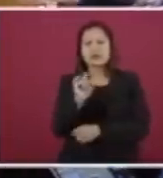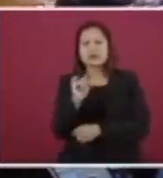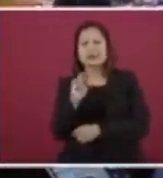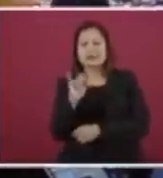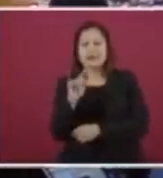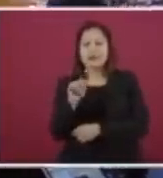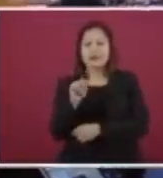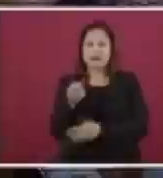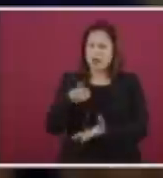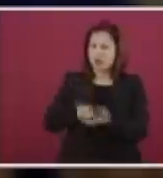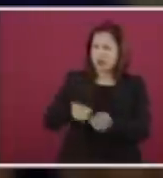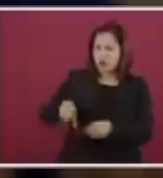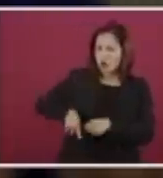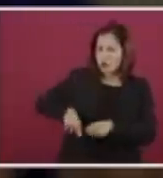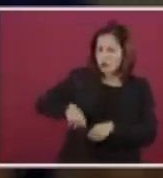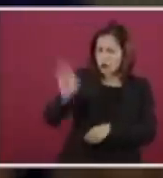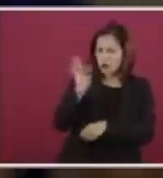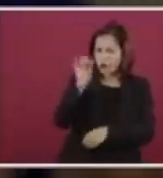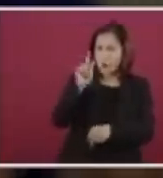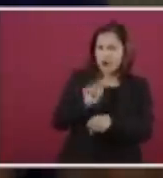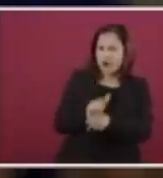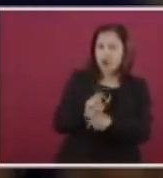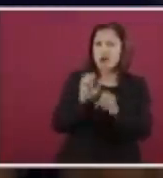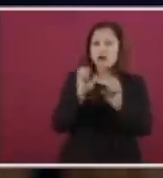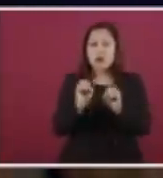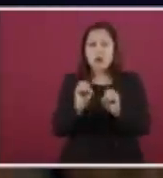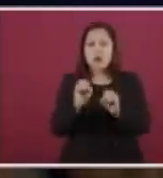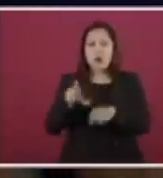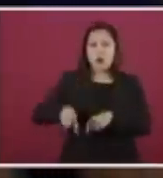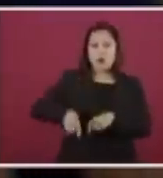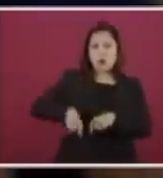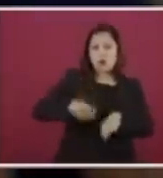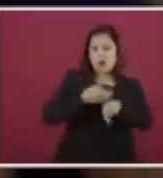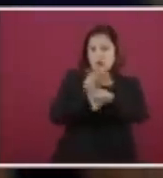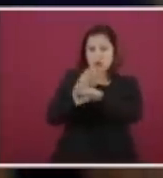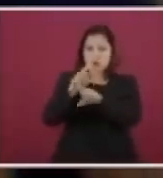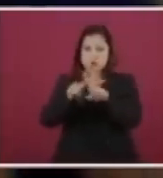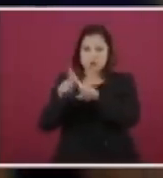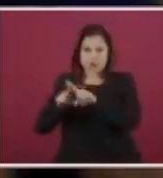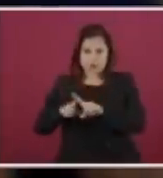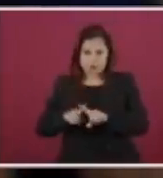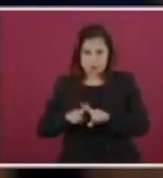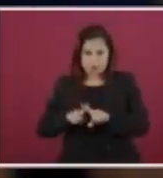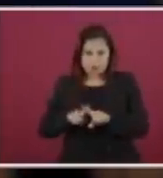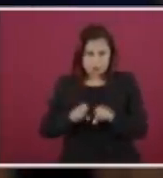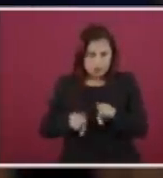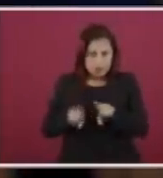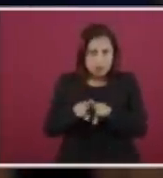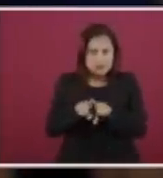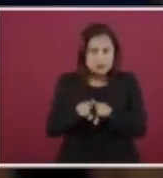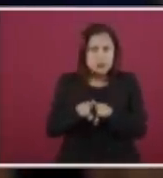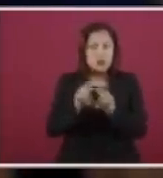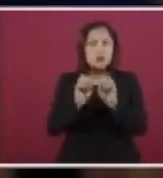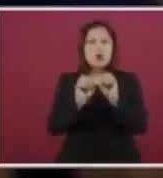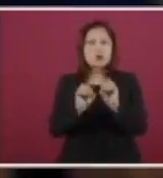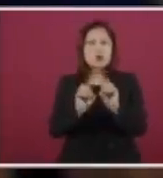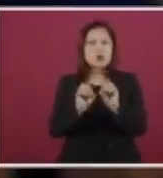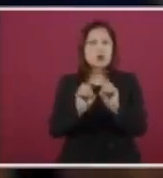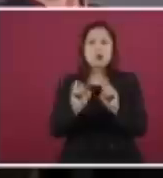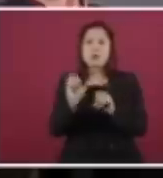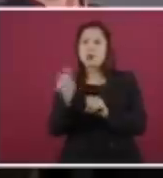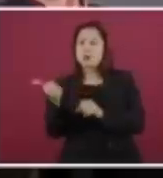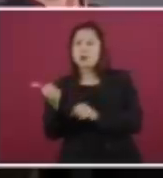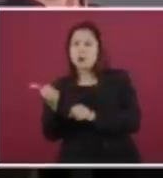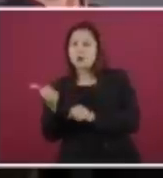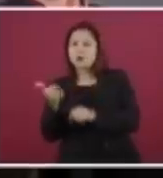federal o también para los gobiernos morenistas o incluso para otros estados, aunque no sean de de Morena, ¿no? Y